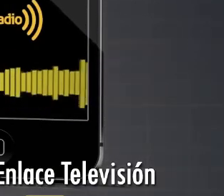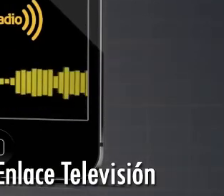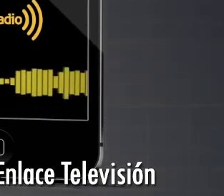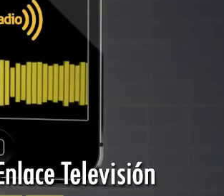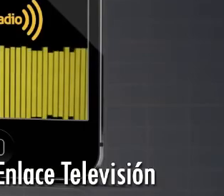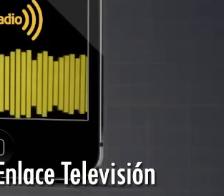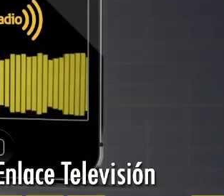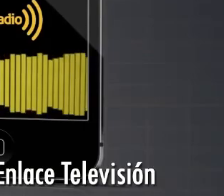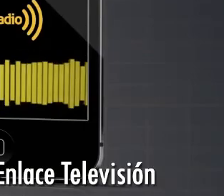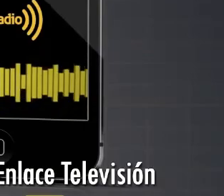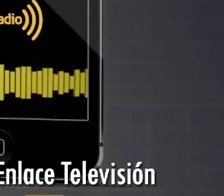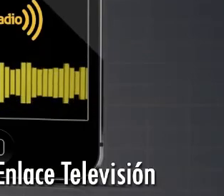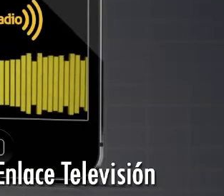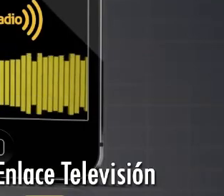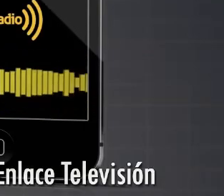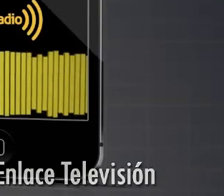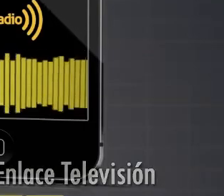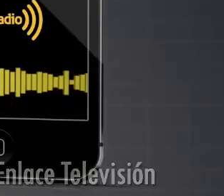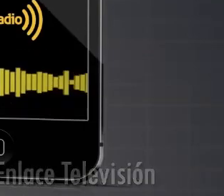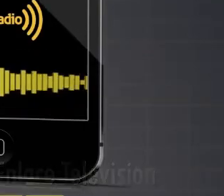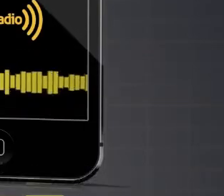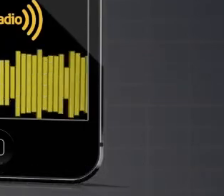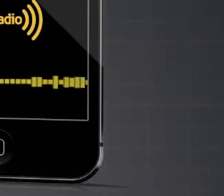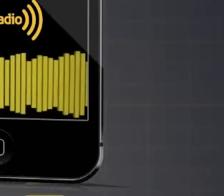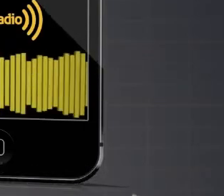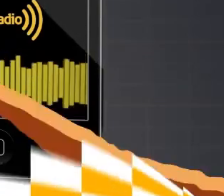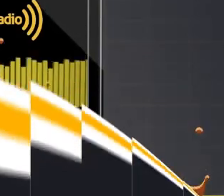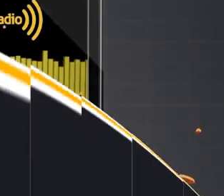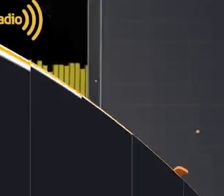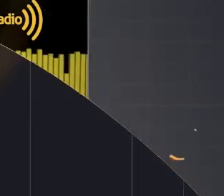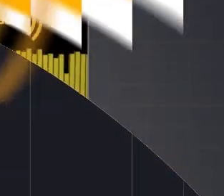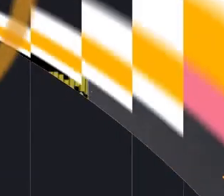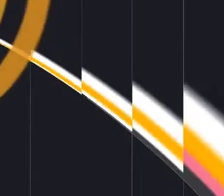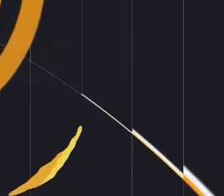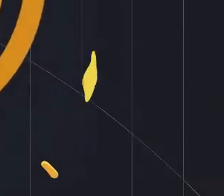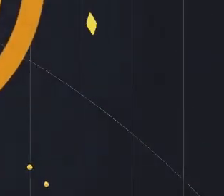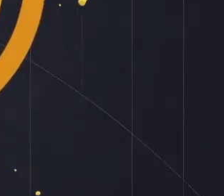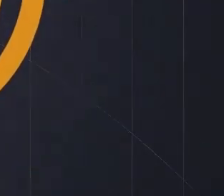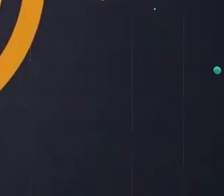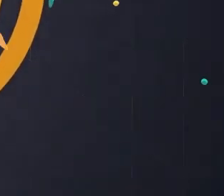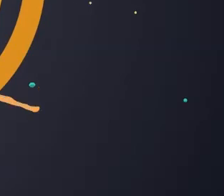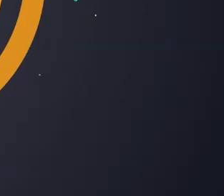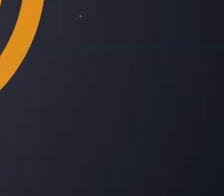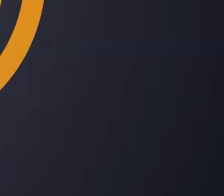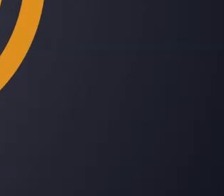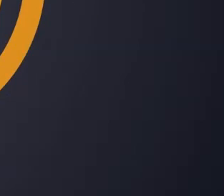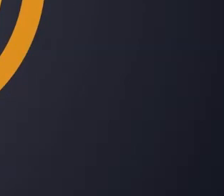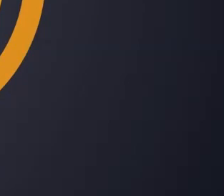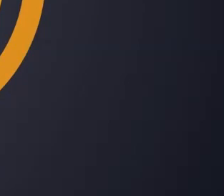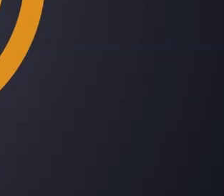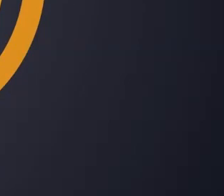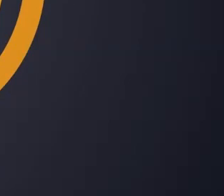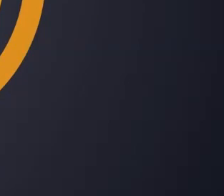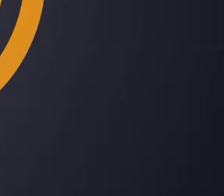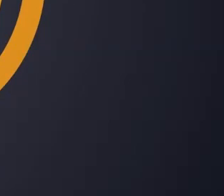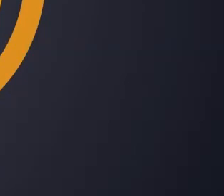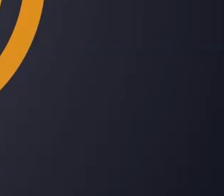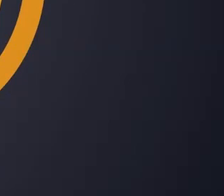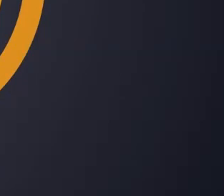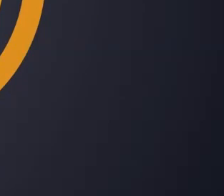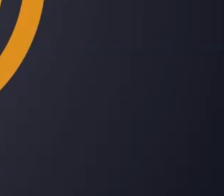información y entretenimiento en un solo clic desde su celular. Porque la música se mueve contigo, porque Enlace Radio se mueve